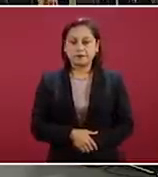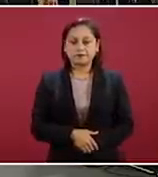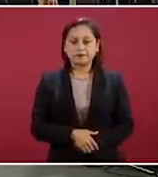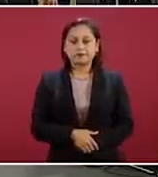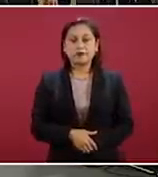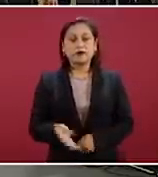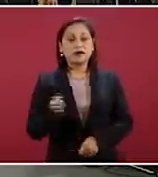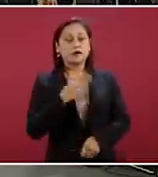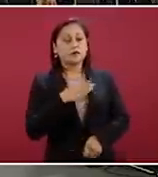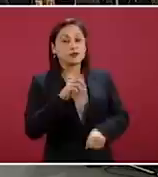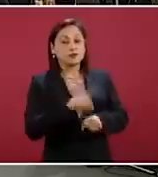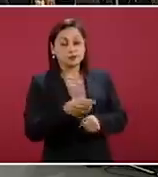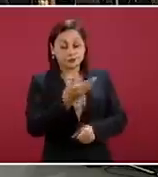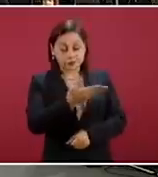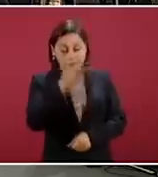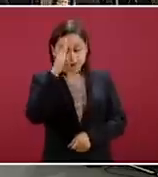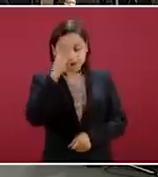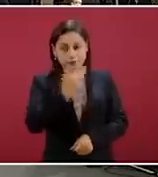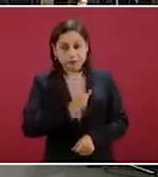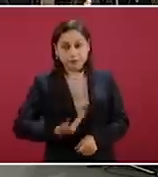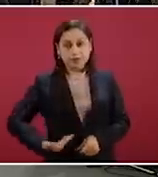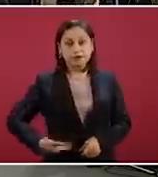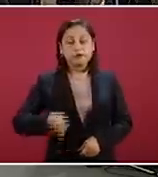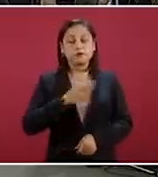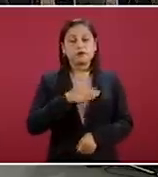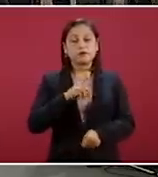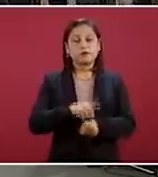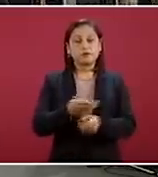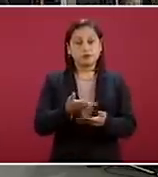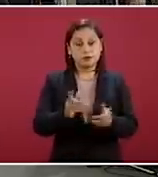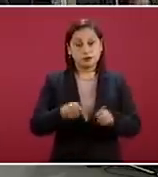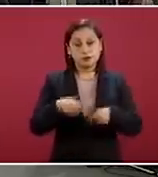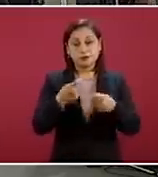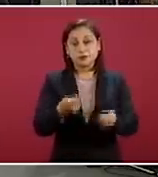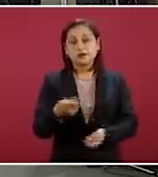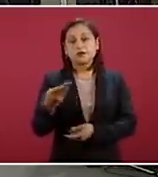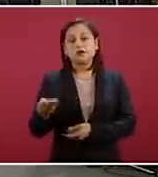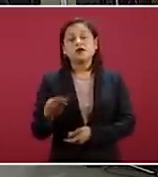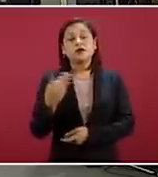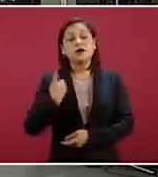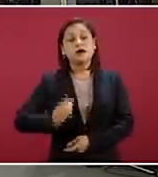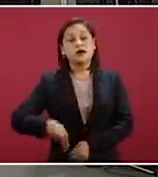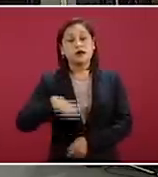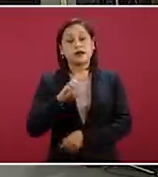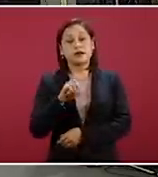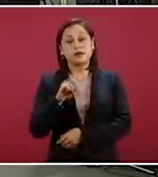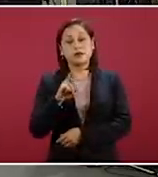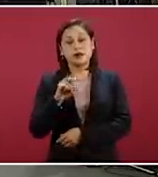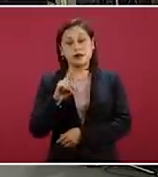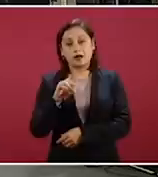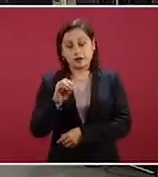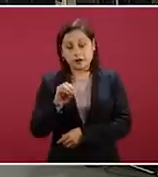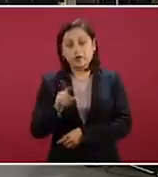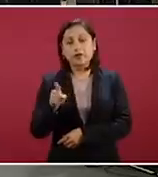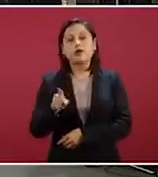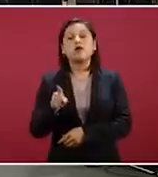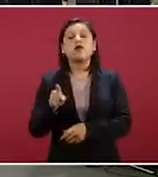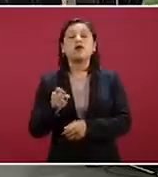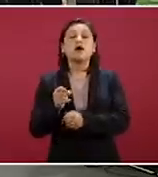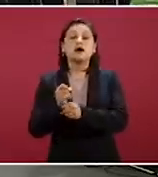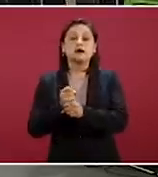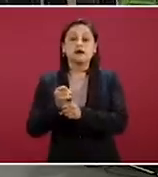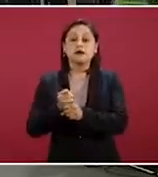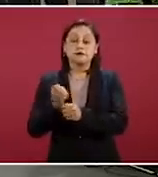Buenos días, señor presidente. Buenos días, señor comisionado. Eduardo Esquivel Ancona, Análisis Económico, Grupo